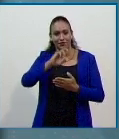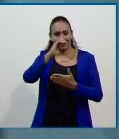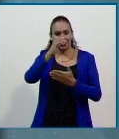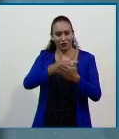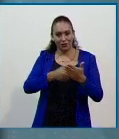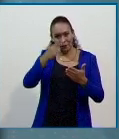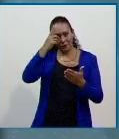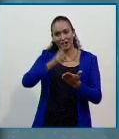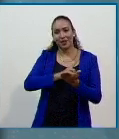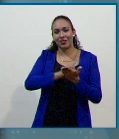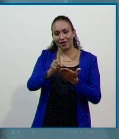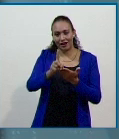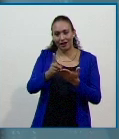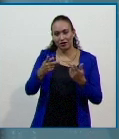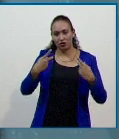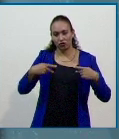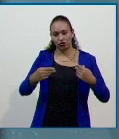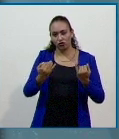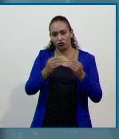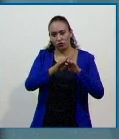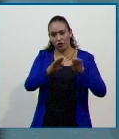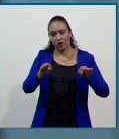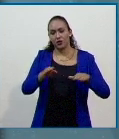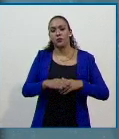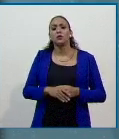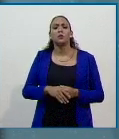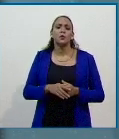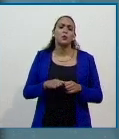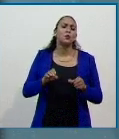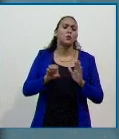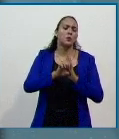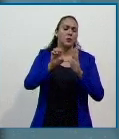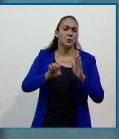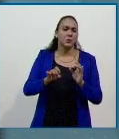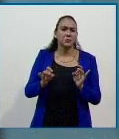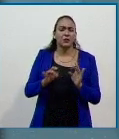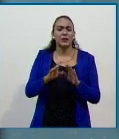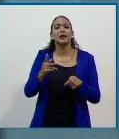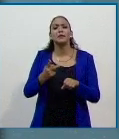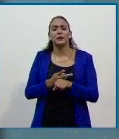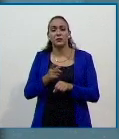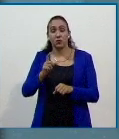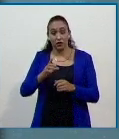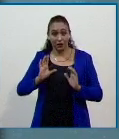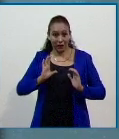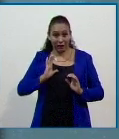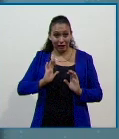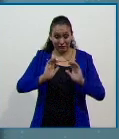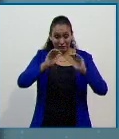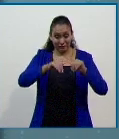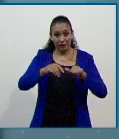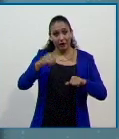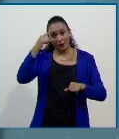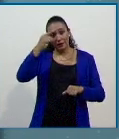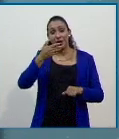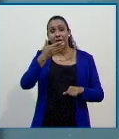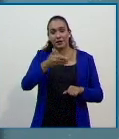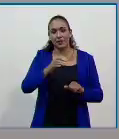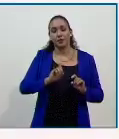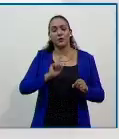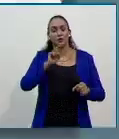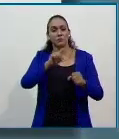de derechos parcelarios, en el que precisa en qué casos el Registro Nacional Agrario no puede negar su